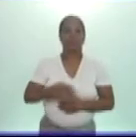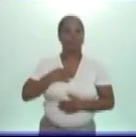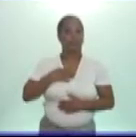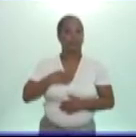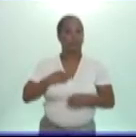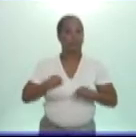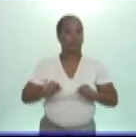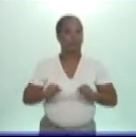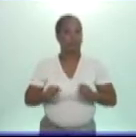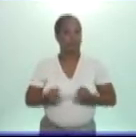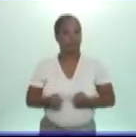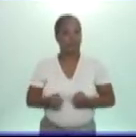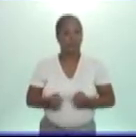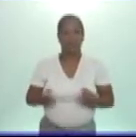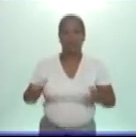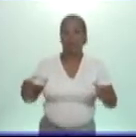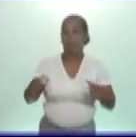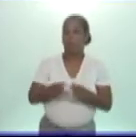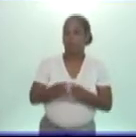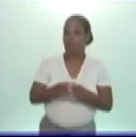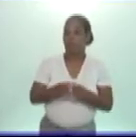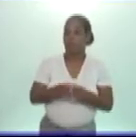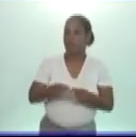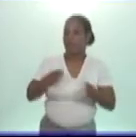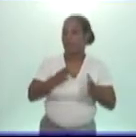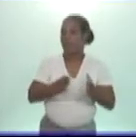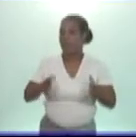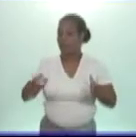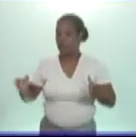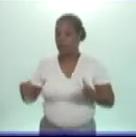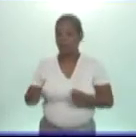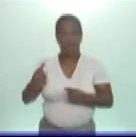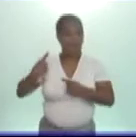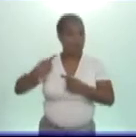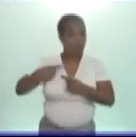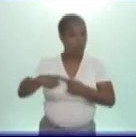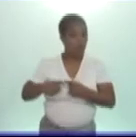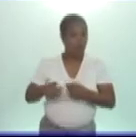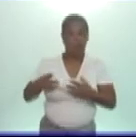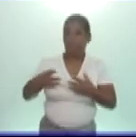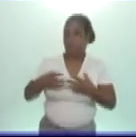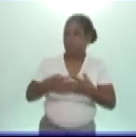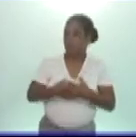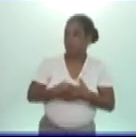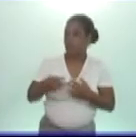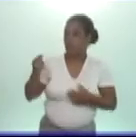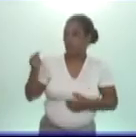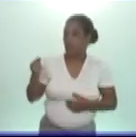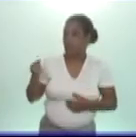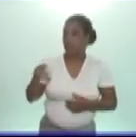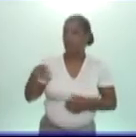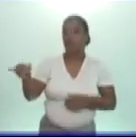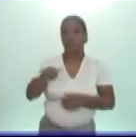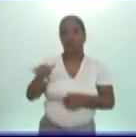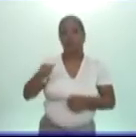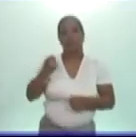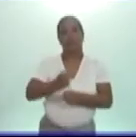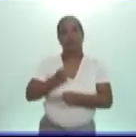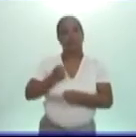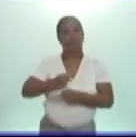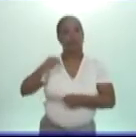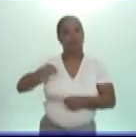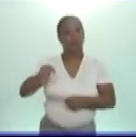magnitud, que no solo son las de longitud y la de masa, hay otras asociadas al dinero, que también vamos a trabajar hoy. Están